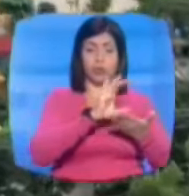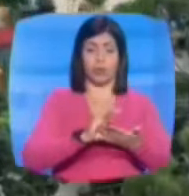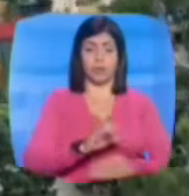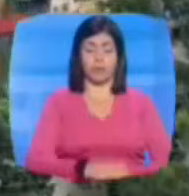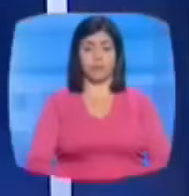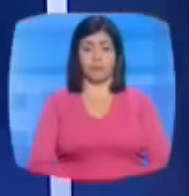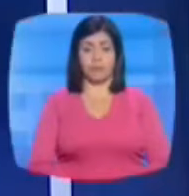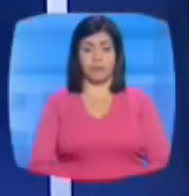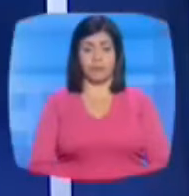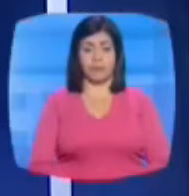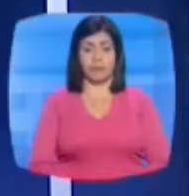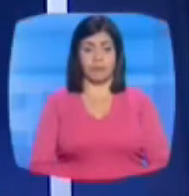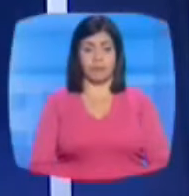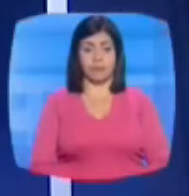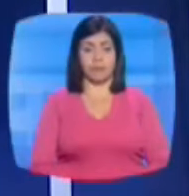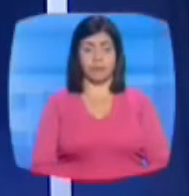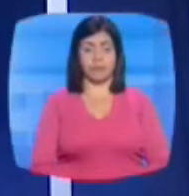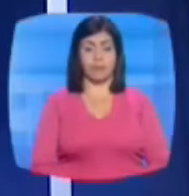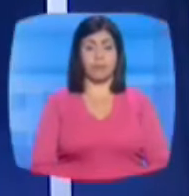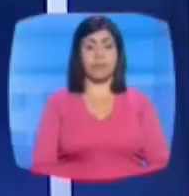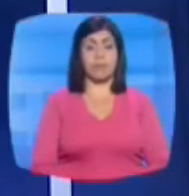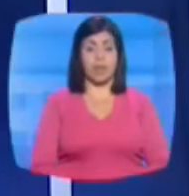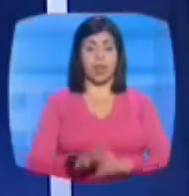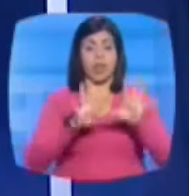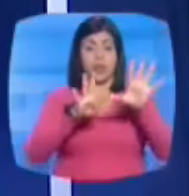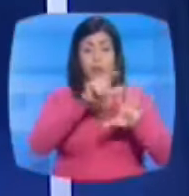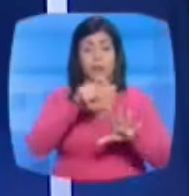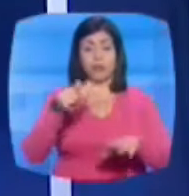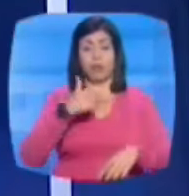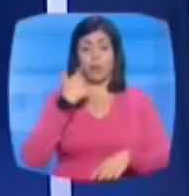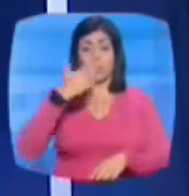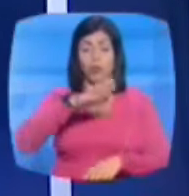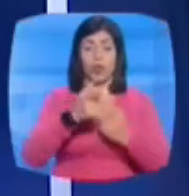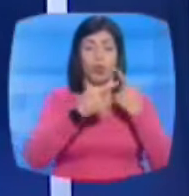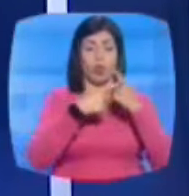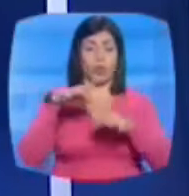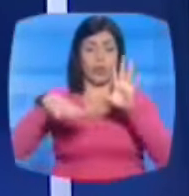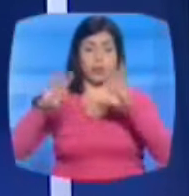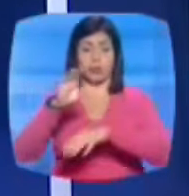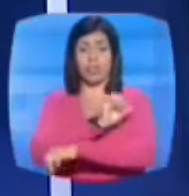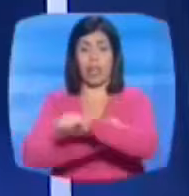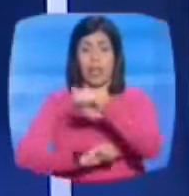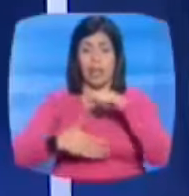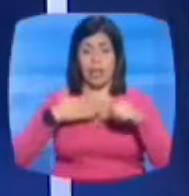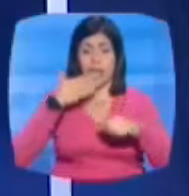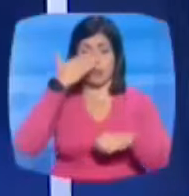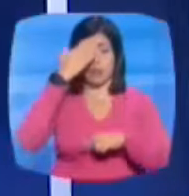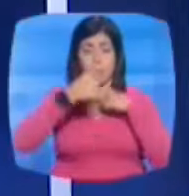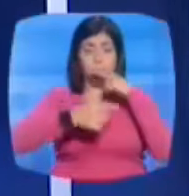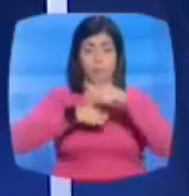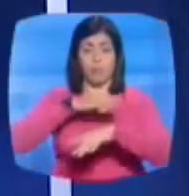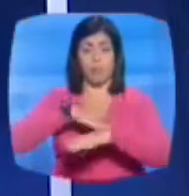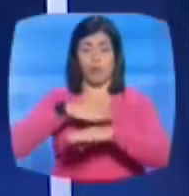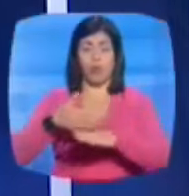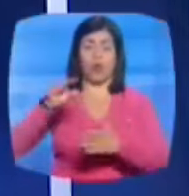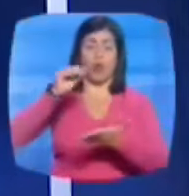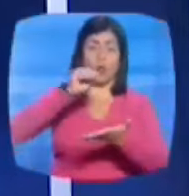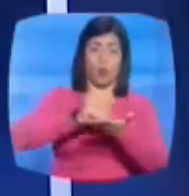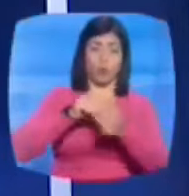ciudades. En el Líbano, 9 personas perdieron la vida y otras 14 resultaron heridas, producto de un